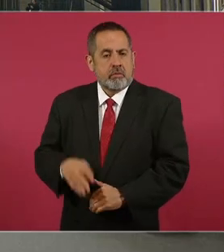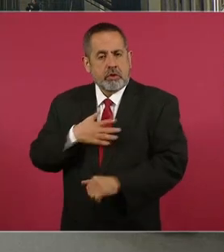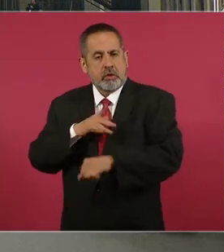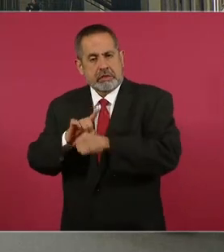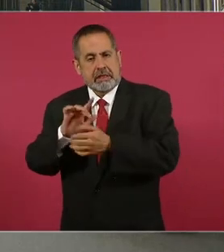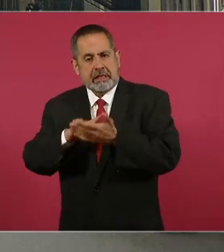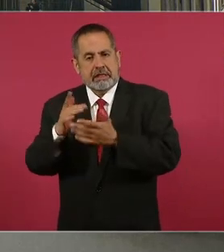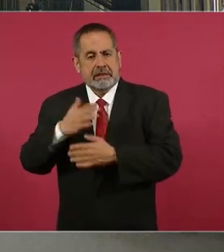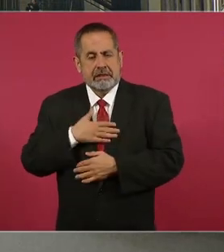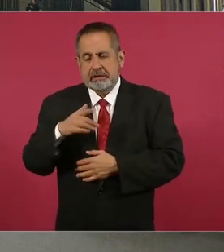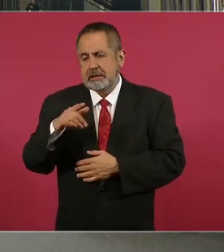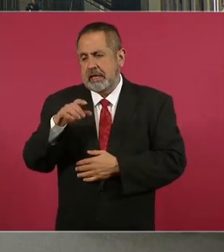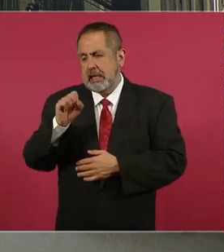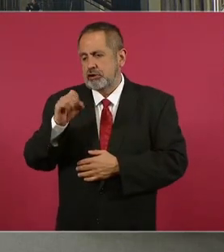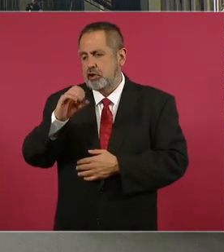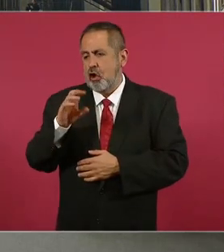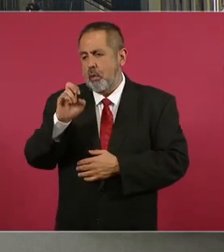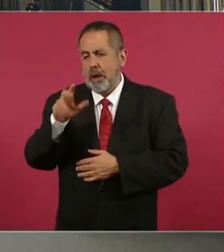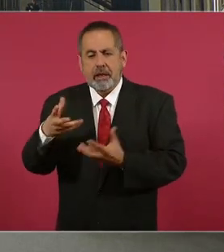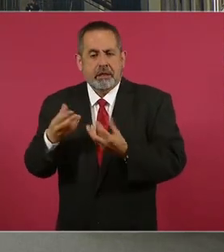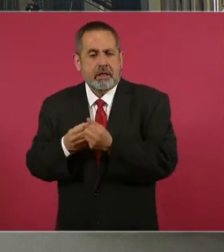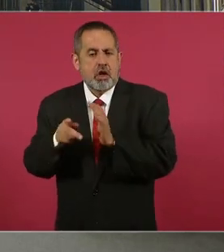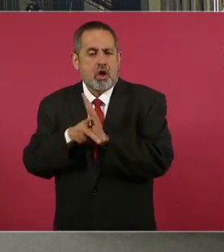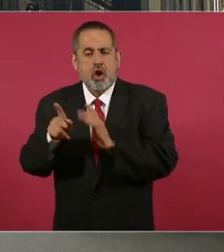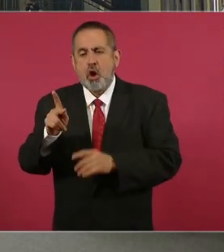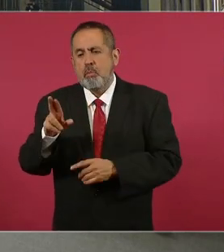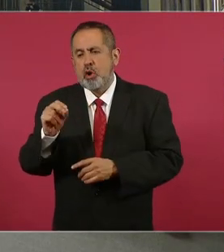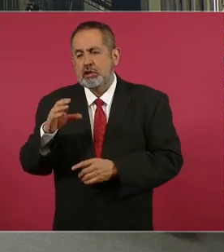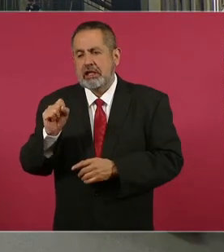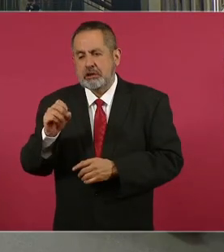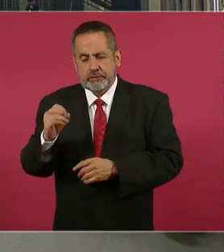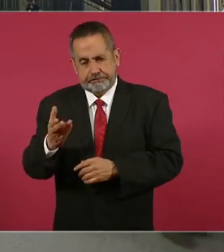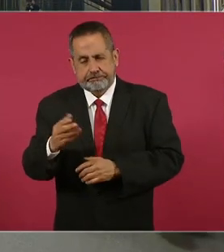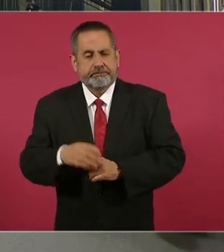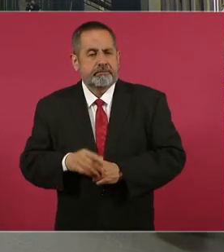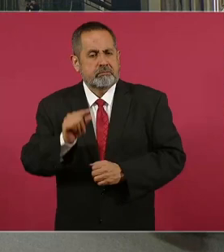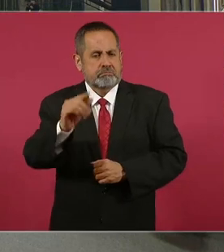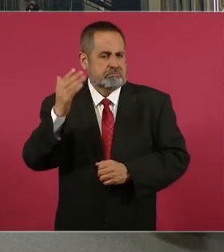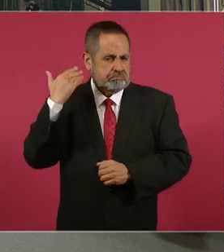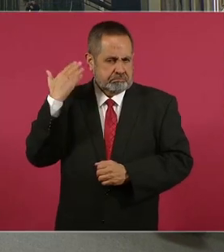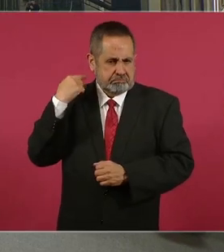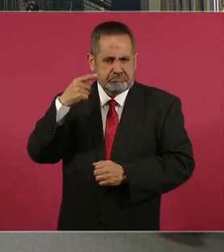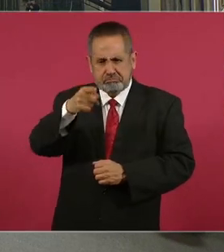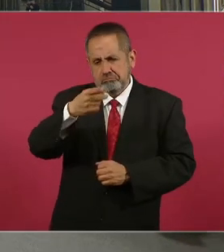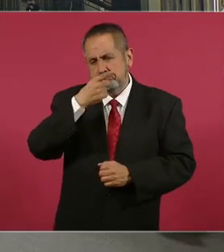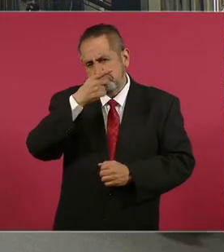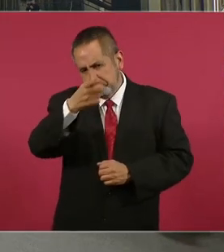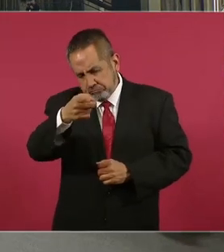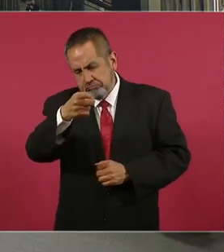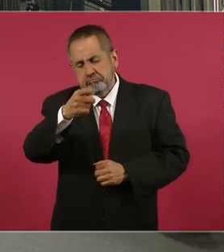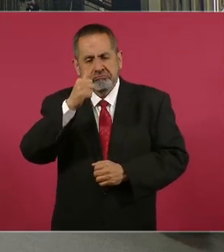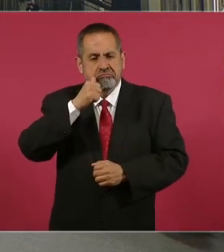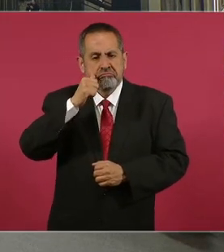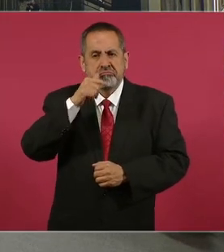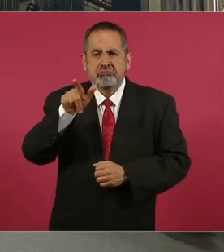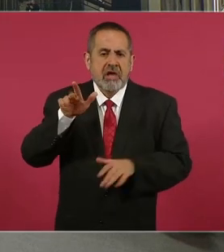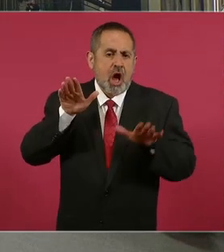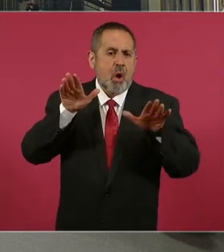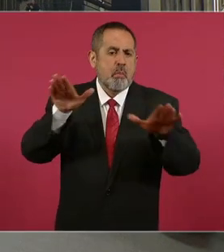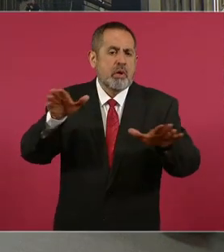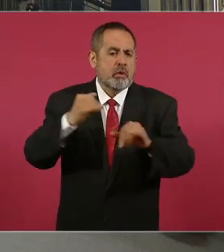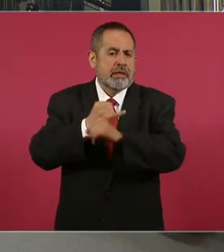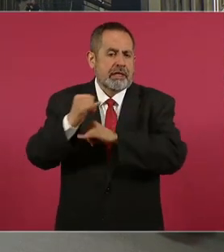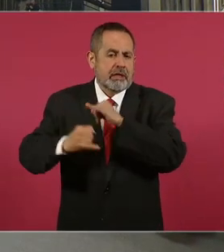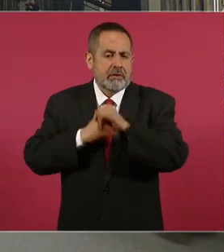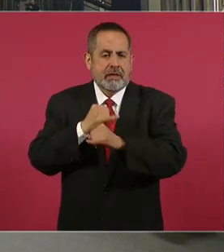Proceso. Usted en los últimos días, incluso, bueno, desde hace tiempo ha insistido en lo que sucedía en el Aeropuerto Internacional de la